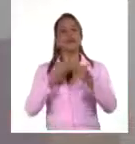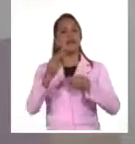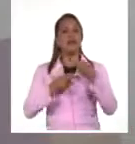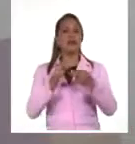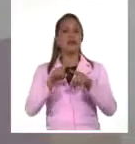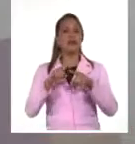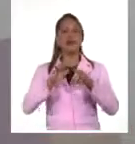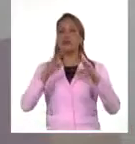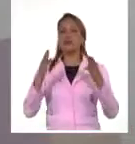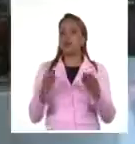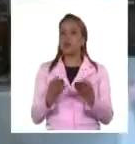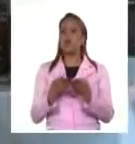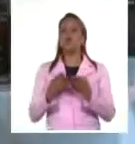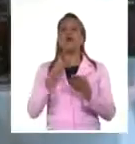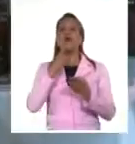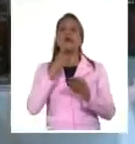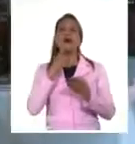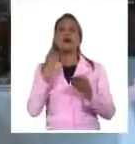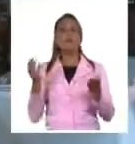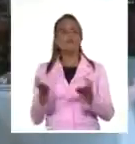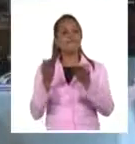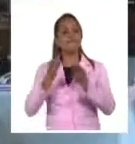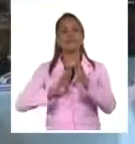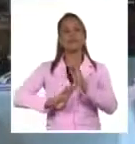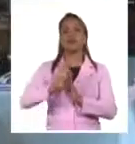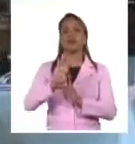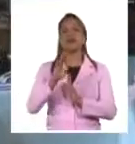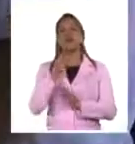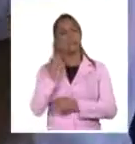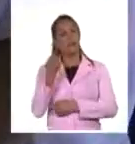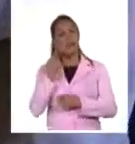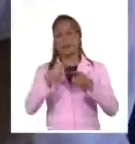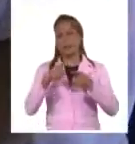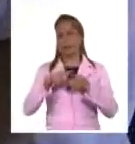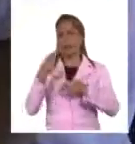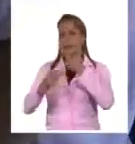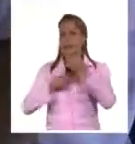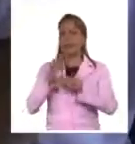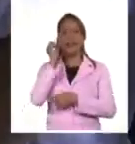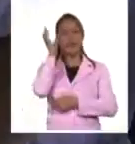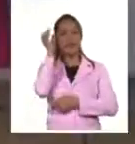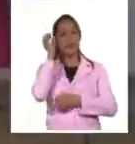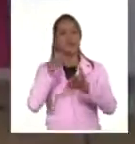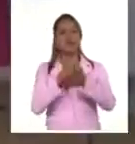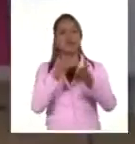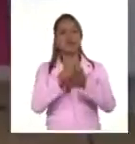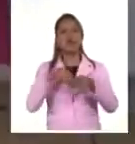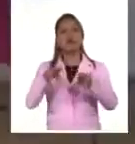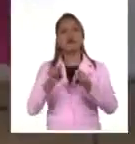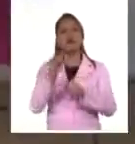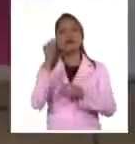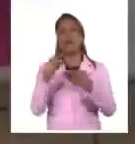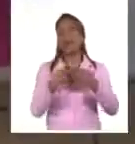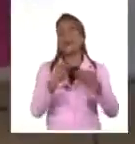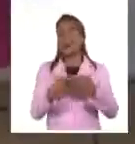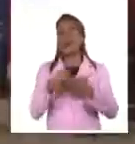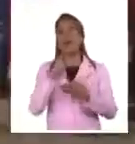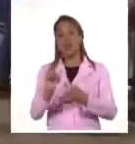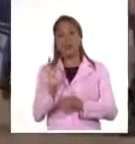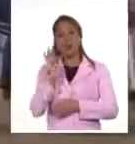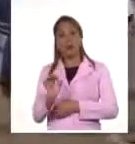las raíces de los temores o prejuicios de algunos, pero falta. La iniciativa creadora y el empuje de los nuevos actores debe servir para